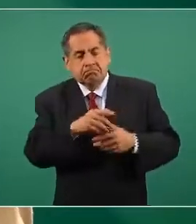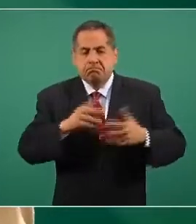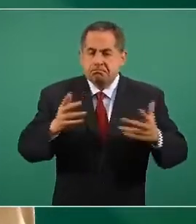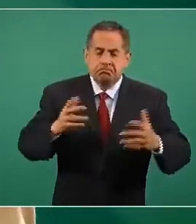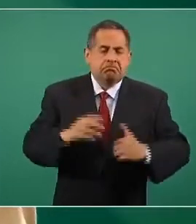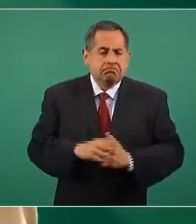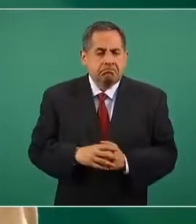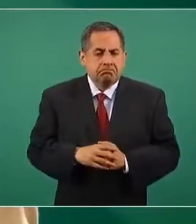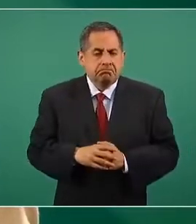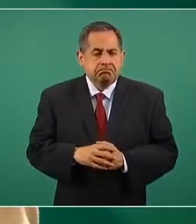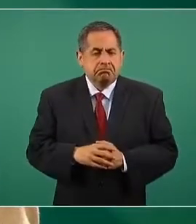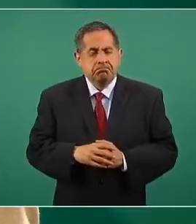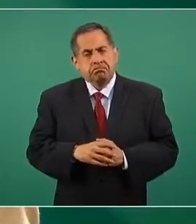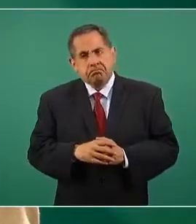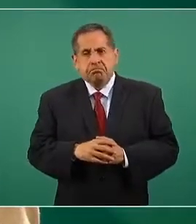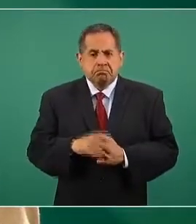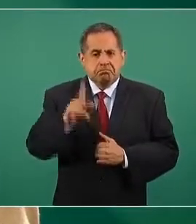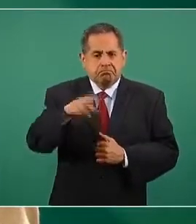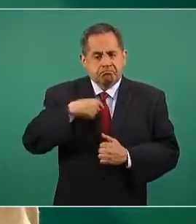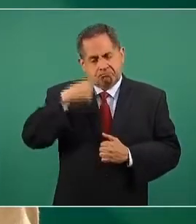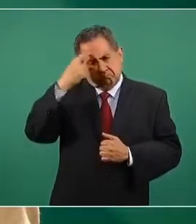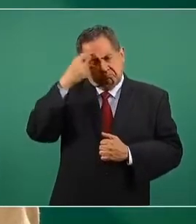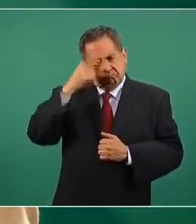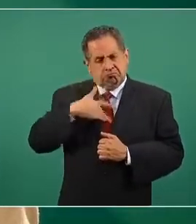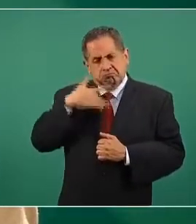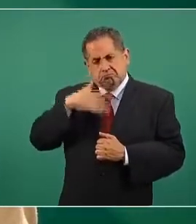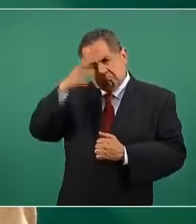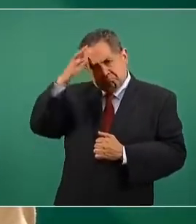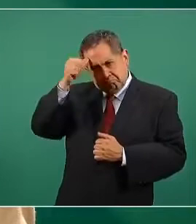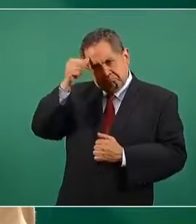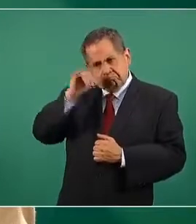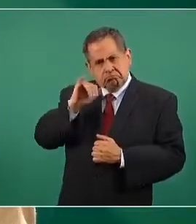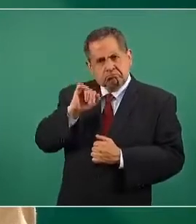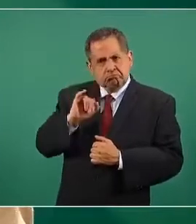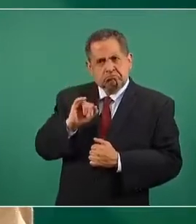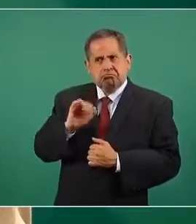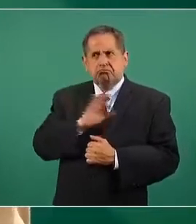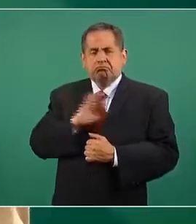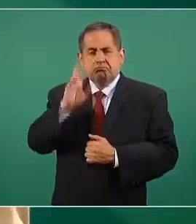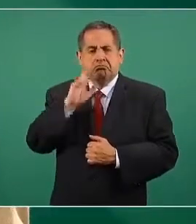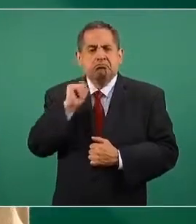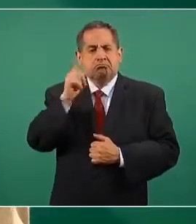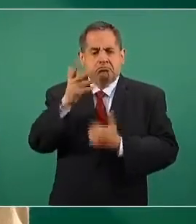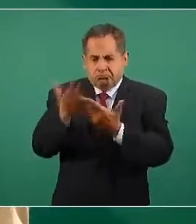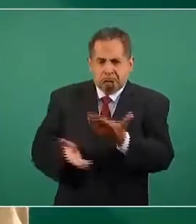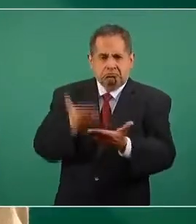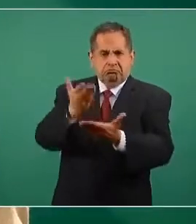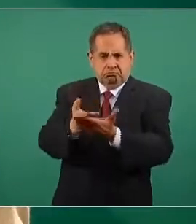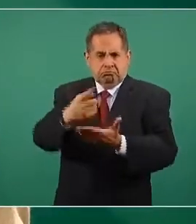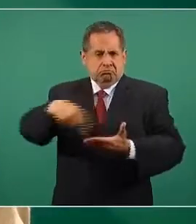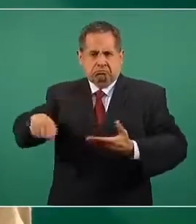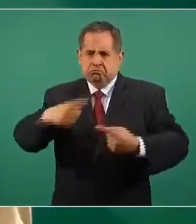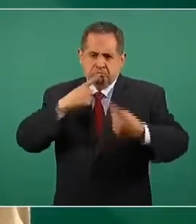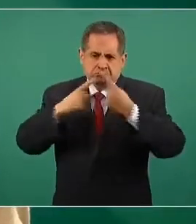situaciones. En realidad, yo estaría de acuerdo en, cuando menos, ponerlo sobre la mesa,